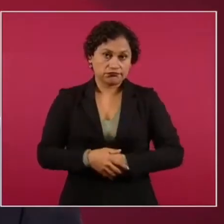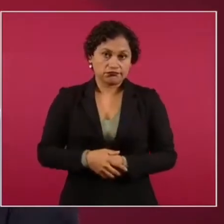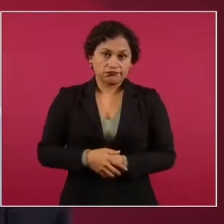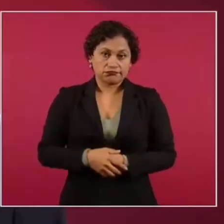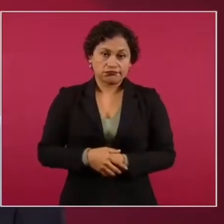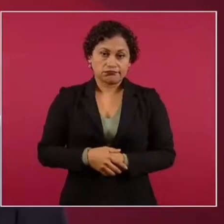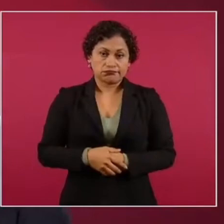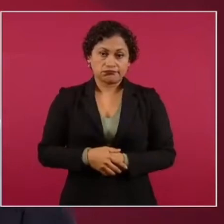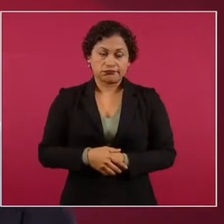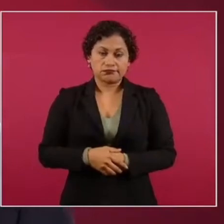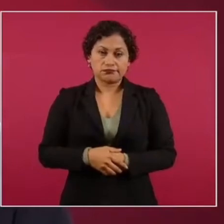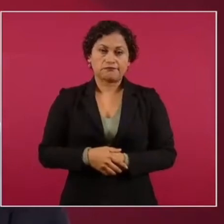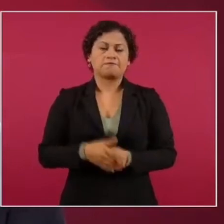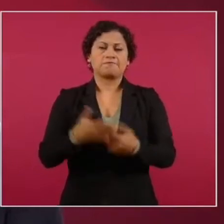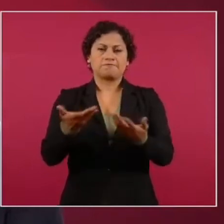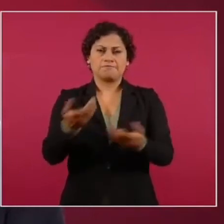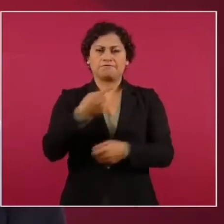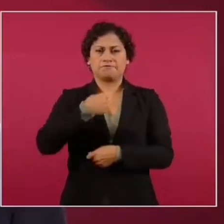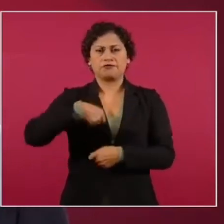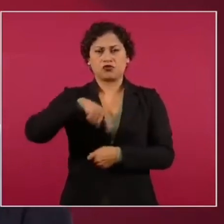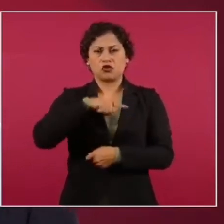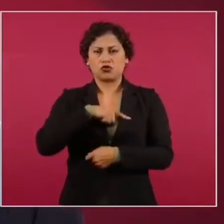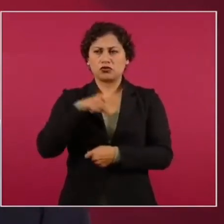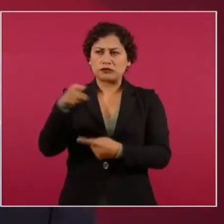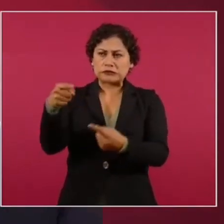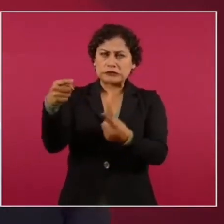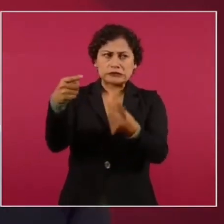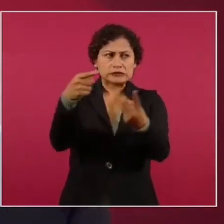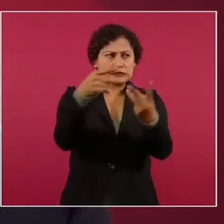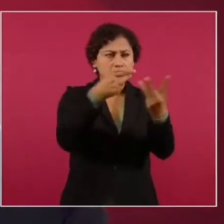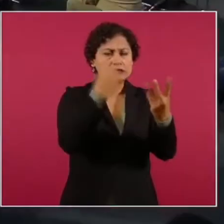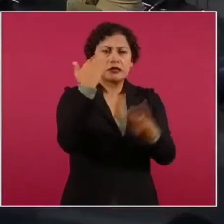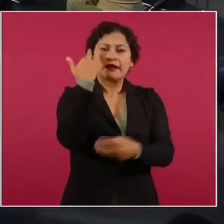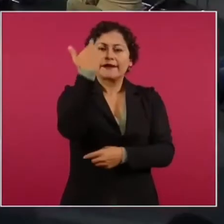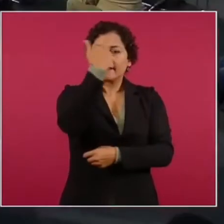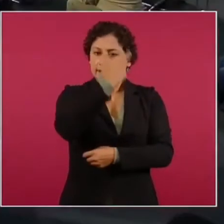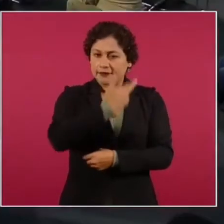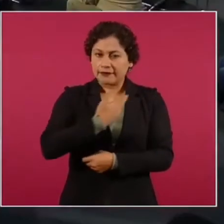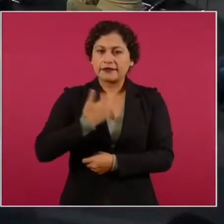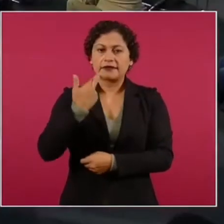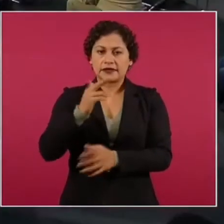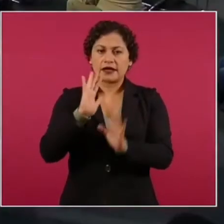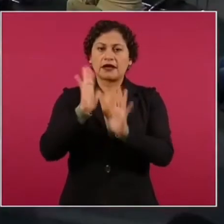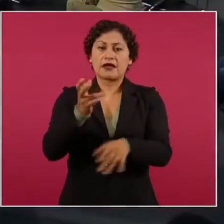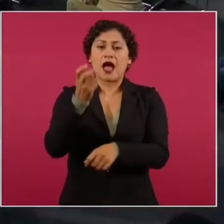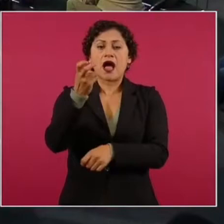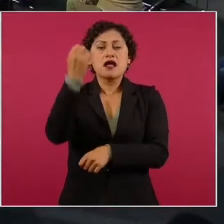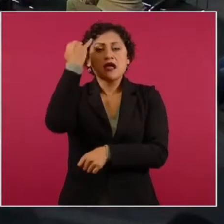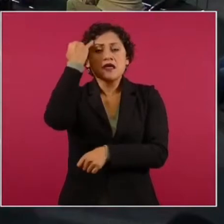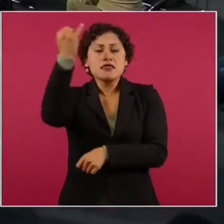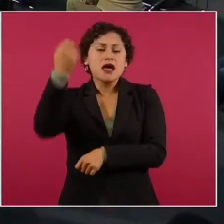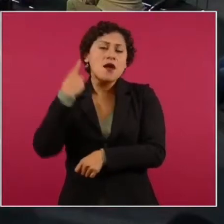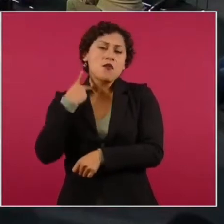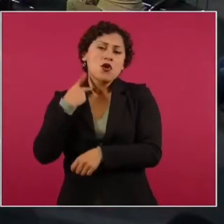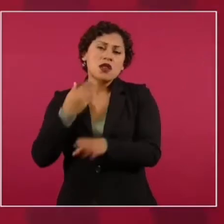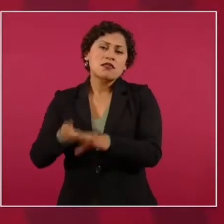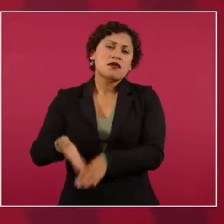Y estamos revisando todo esto. Es una política que viene de hace 40 años.